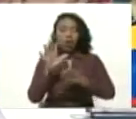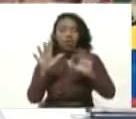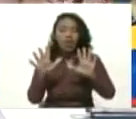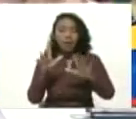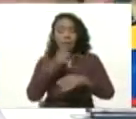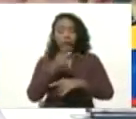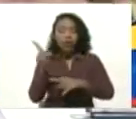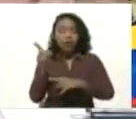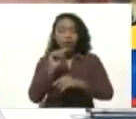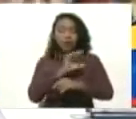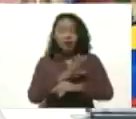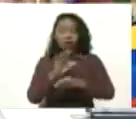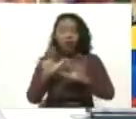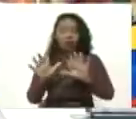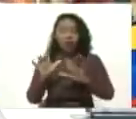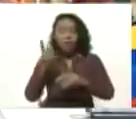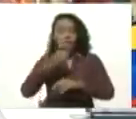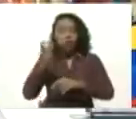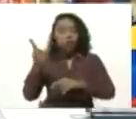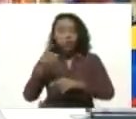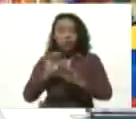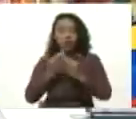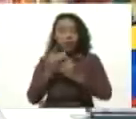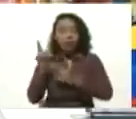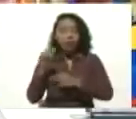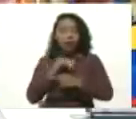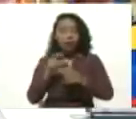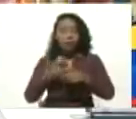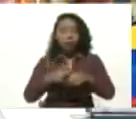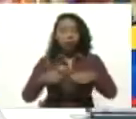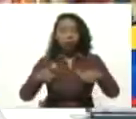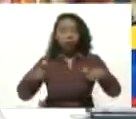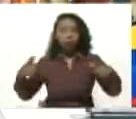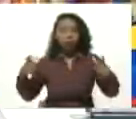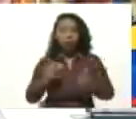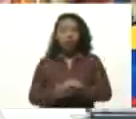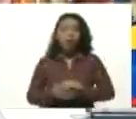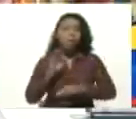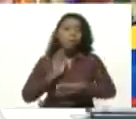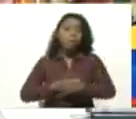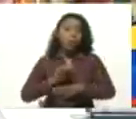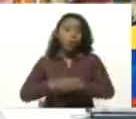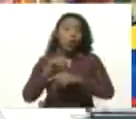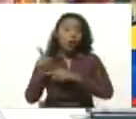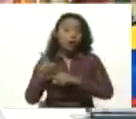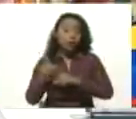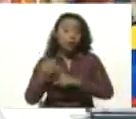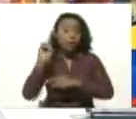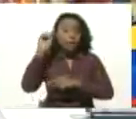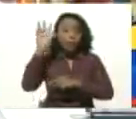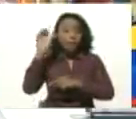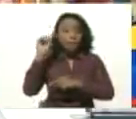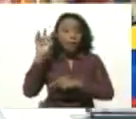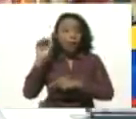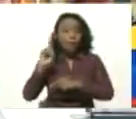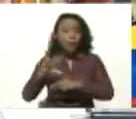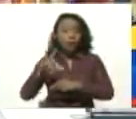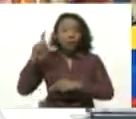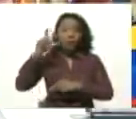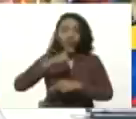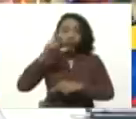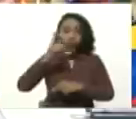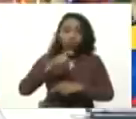esas 5-10 personas en su familia y la cadena aumenta. Por eso el semáforo es una